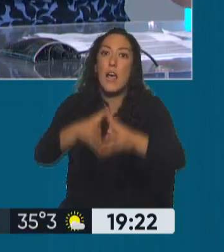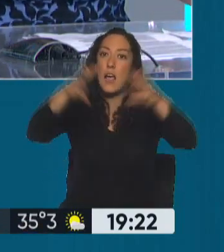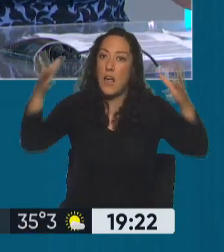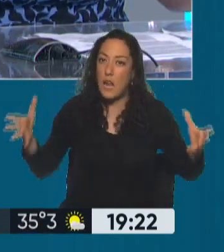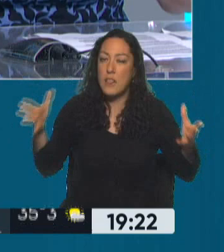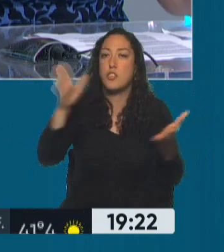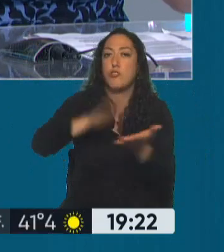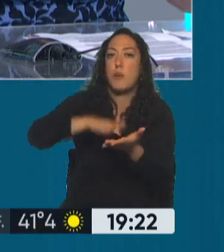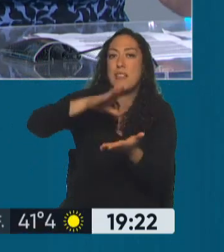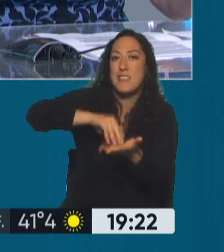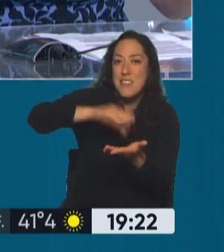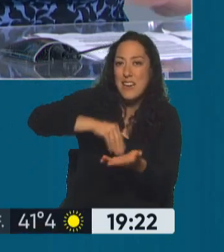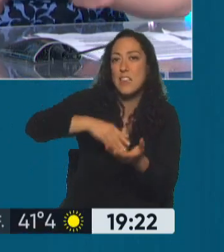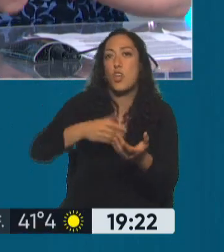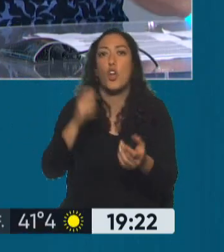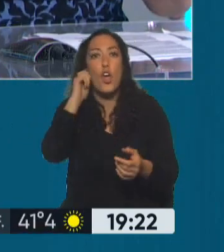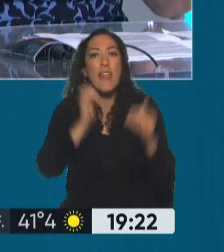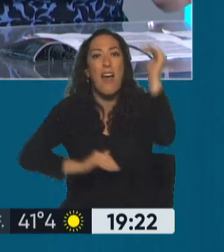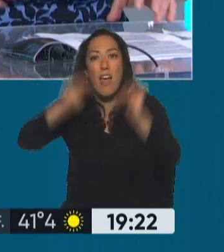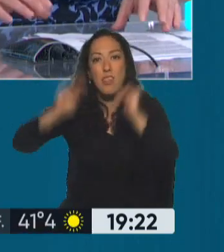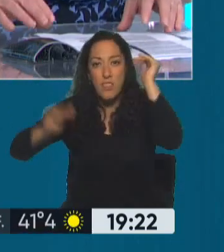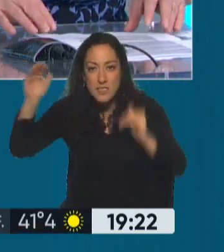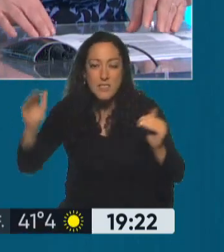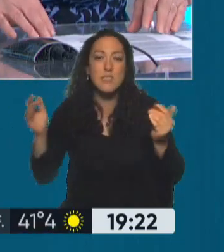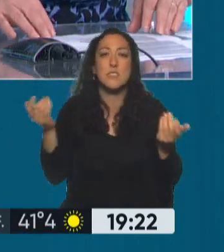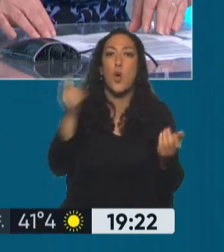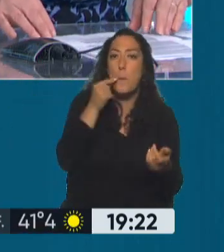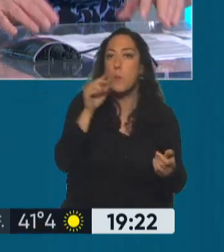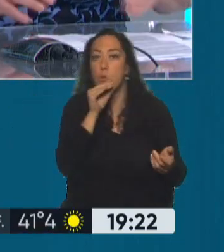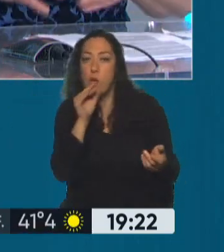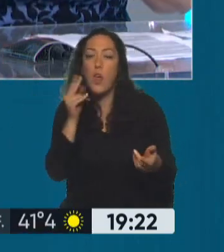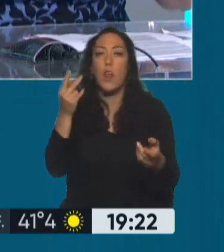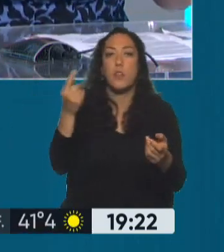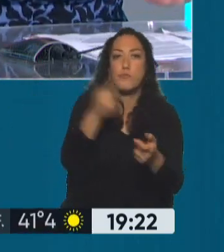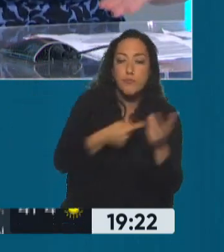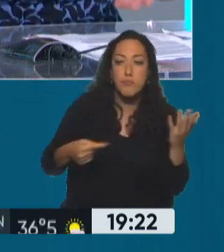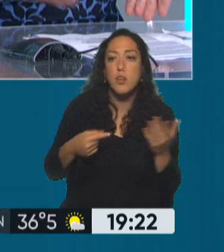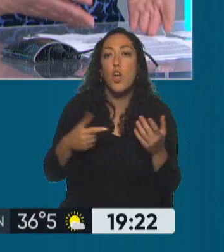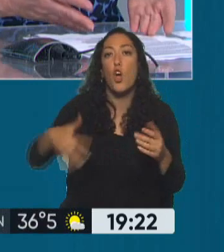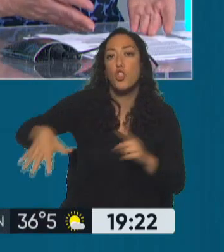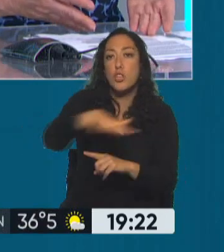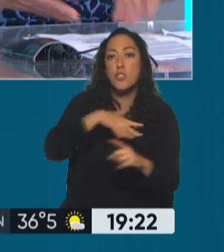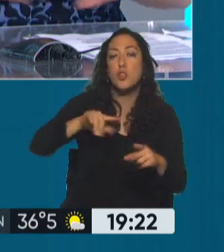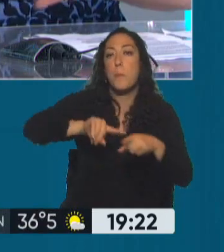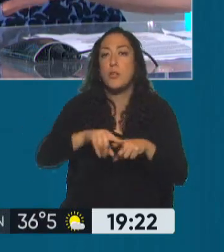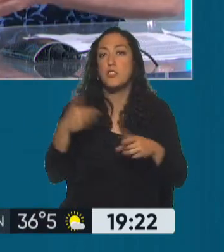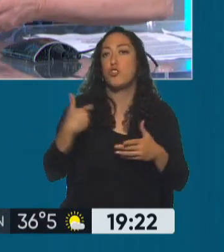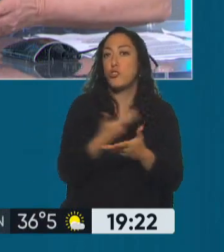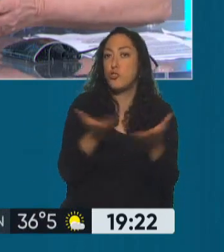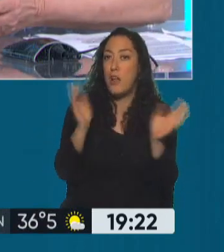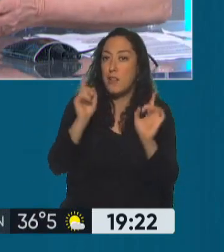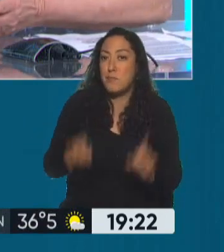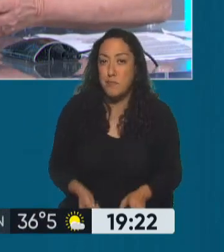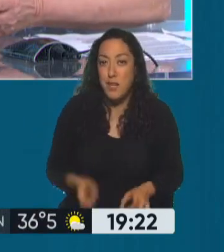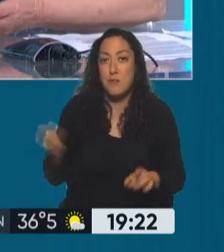términos de territorio de edad de de sexo el contexto político y social como te dije también